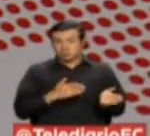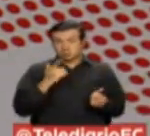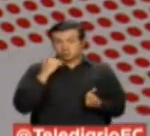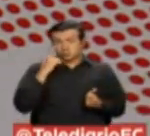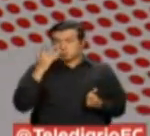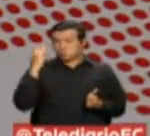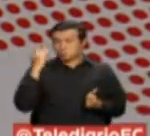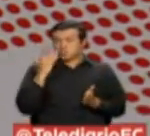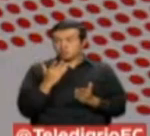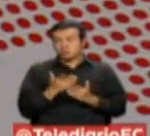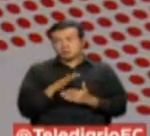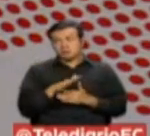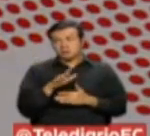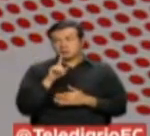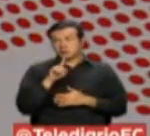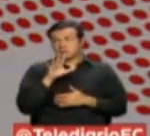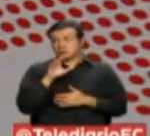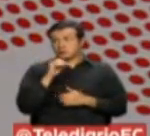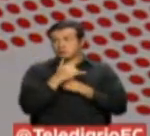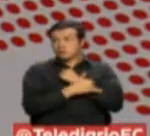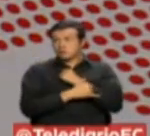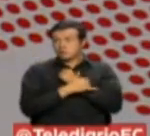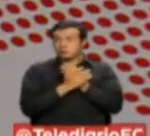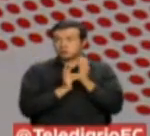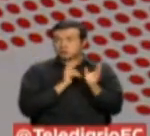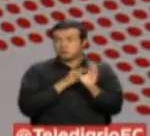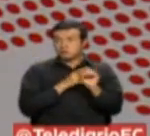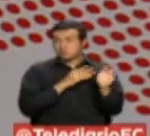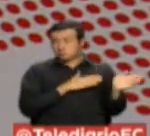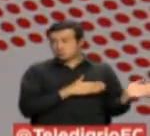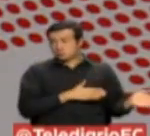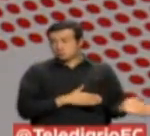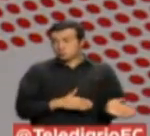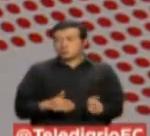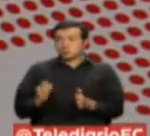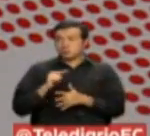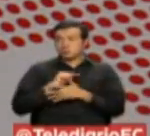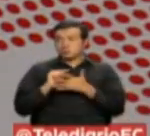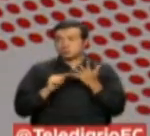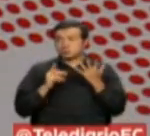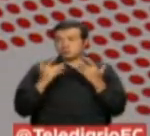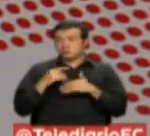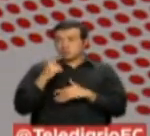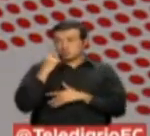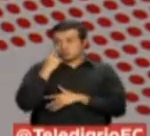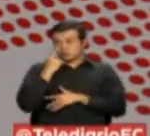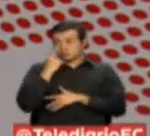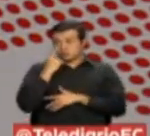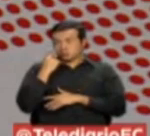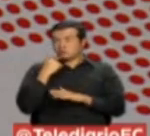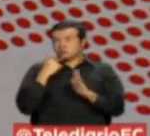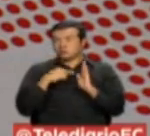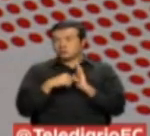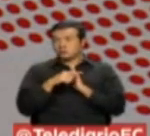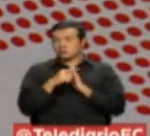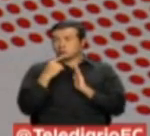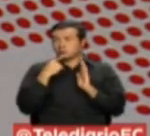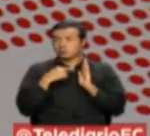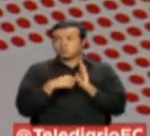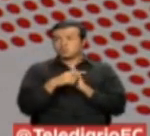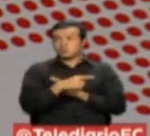recientemente aproximadamente 150 países forman parte de ello, ha dado algunos lineamientos, y entre esos,